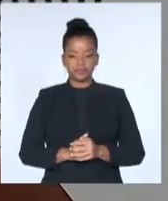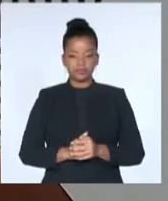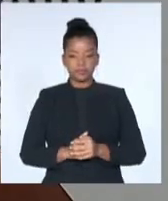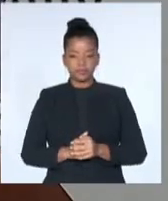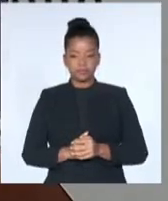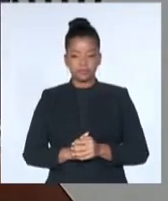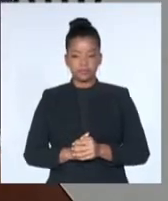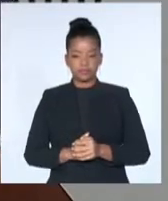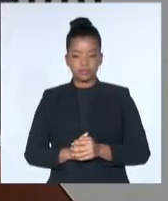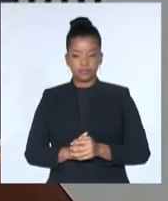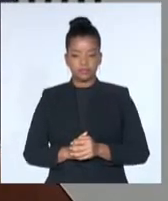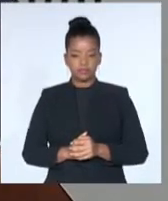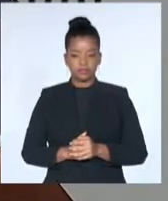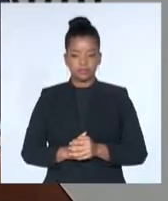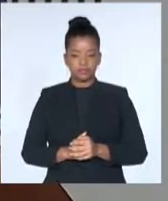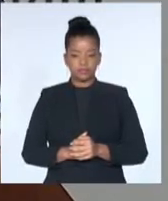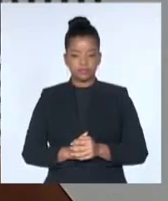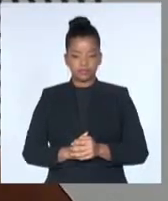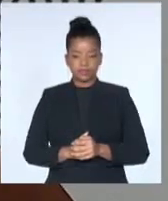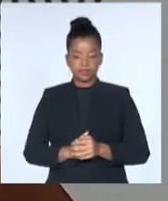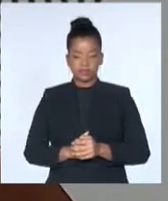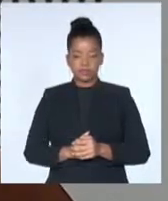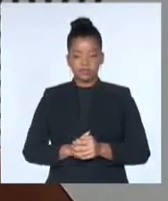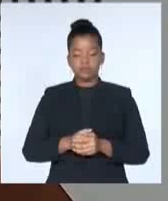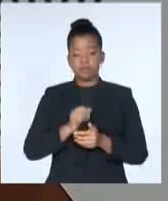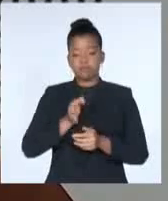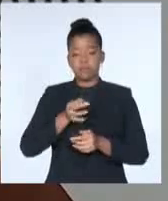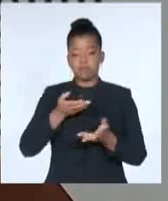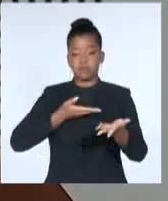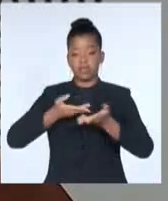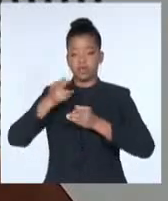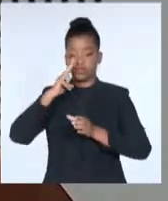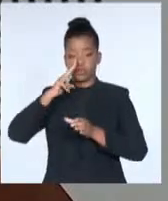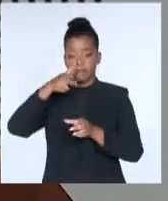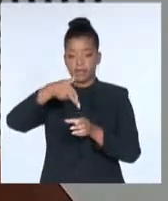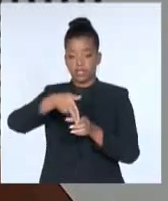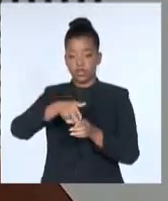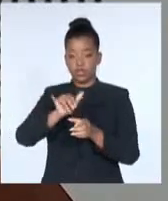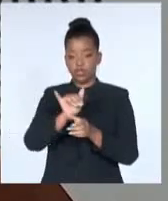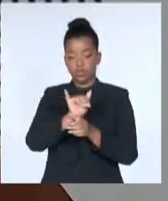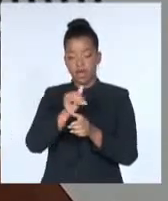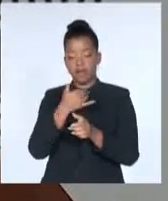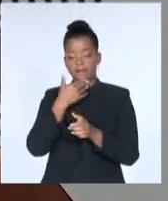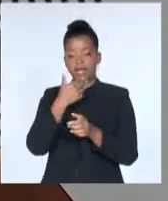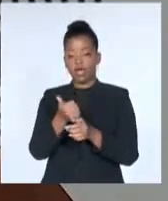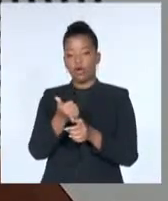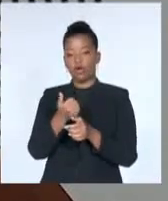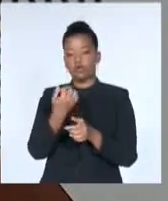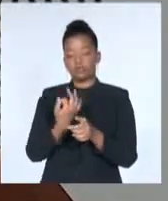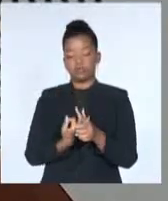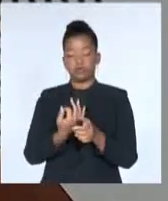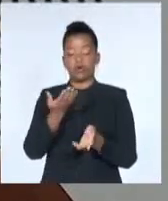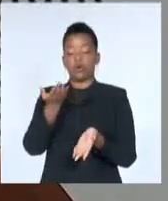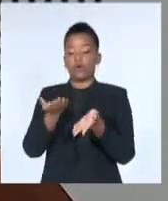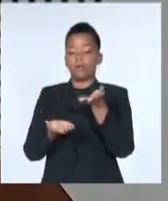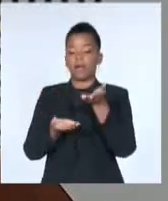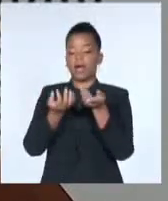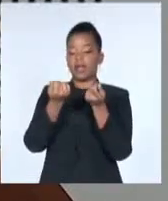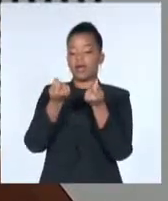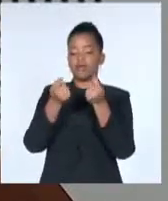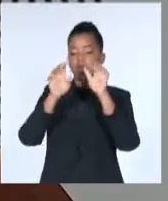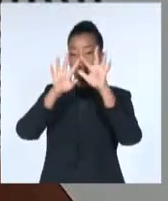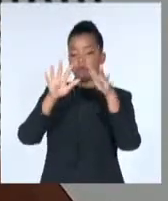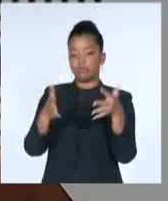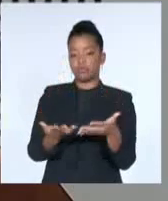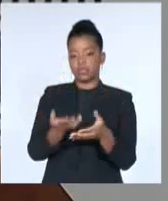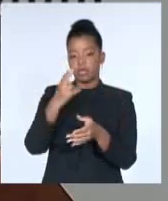de exportaciones de crudo y mejorar la posición de Irán en la cadena de valor mundial del petróleo